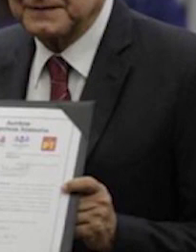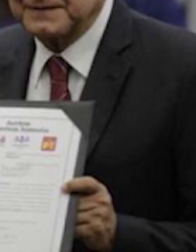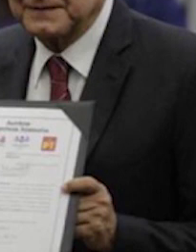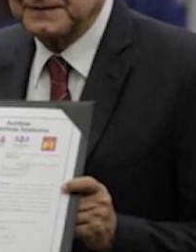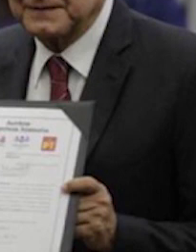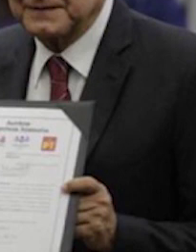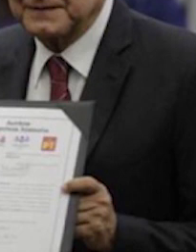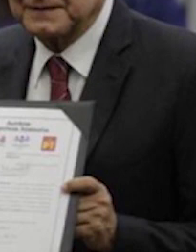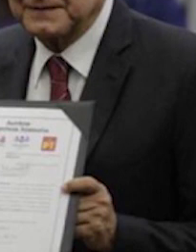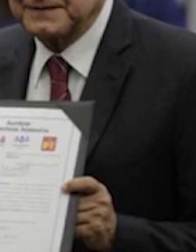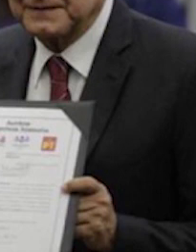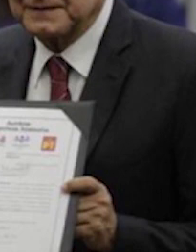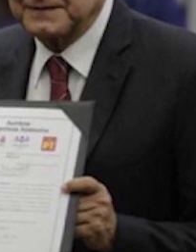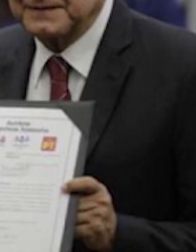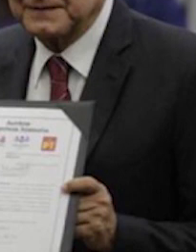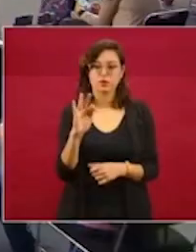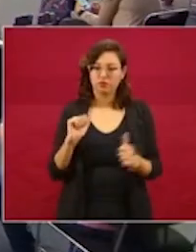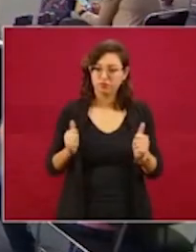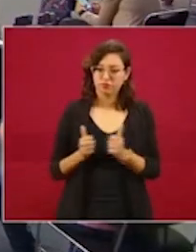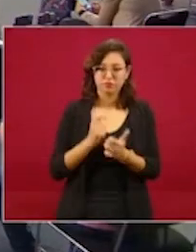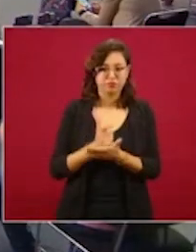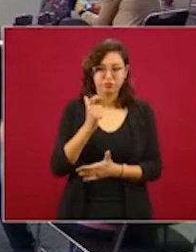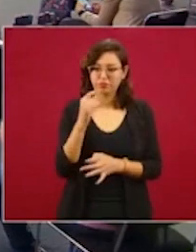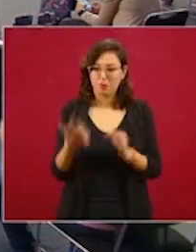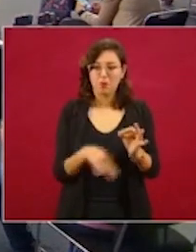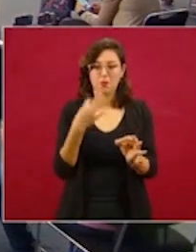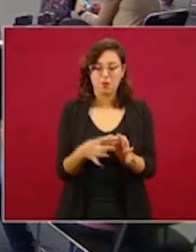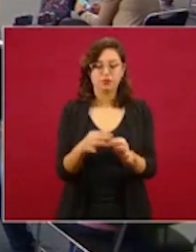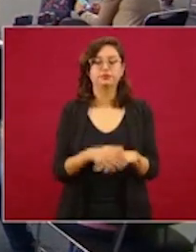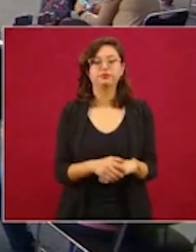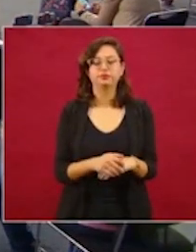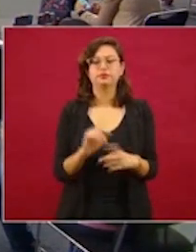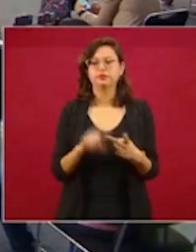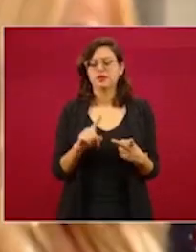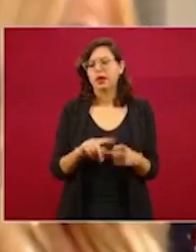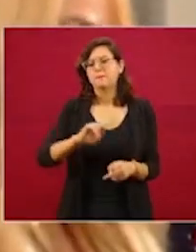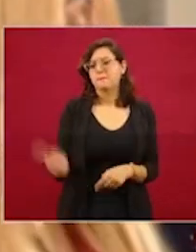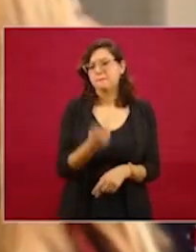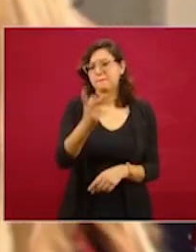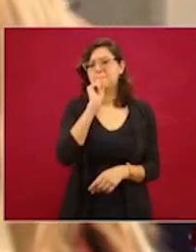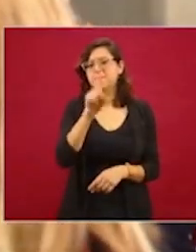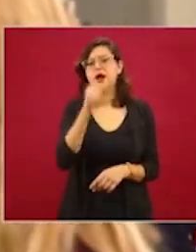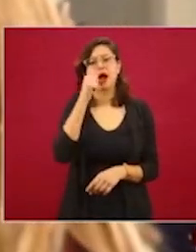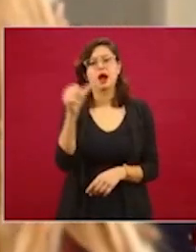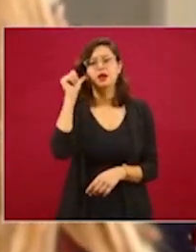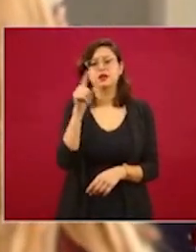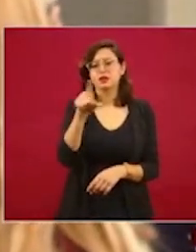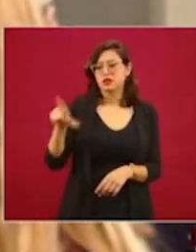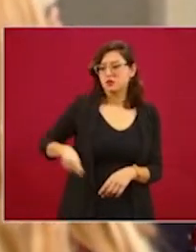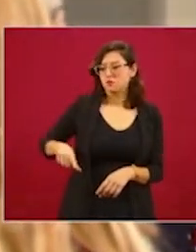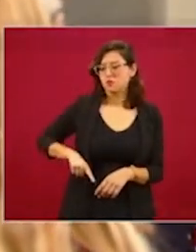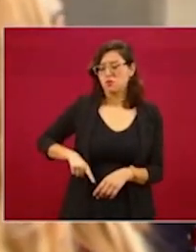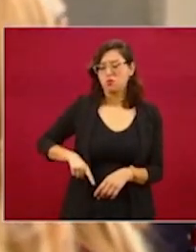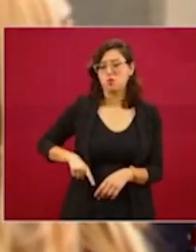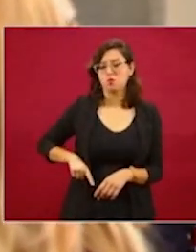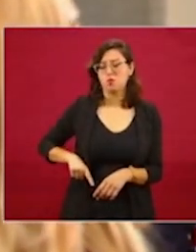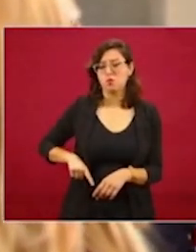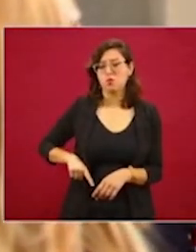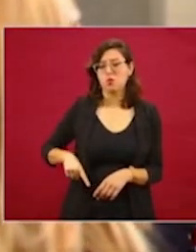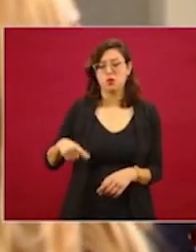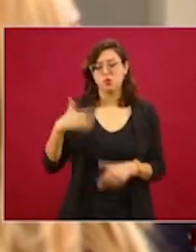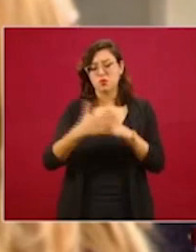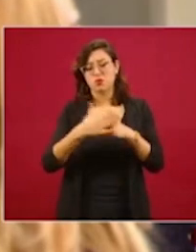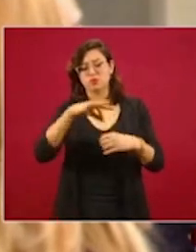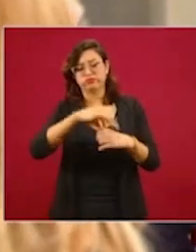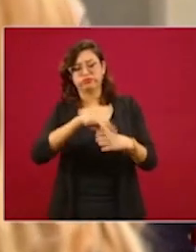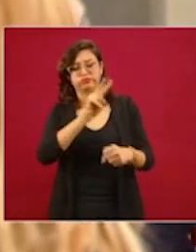Mr. Politicón, nos vemos el próximo video. Sí, también preguntarle, señor presidente, que usted ayer manifestó que la posición del gobierno era vigilar, o sería vigilar las